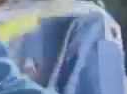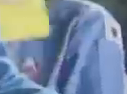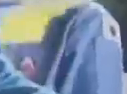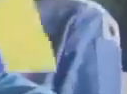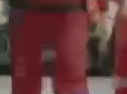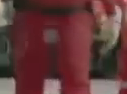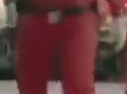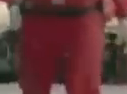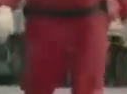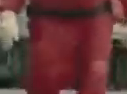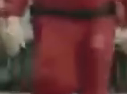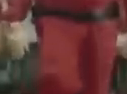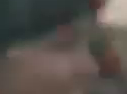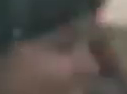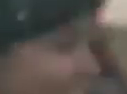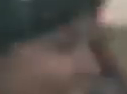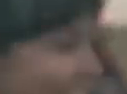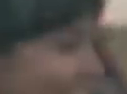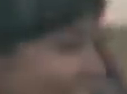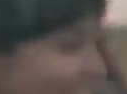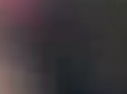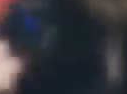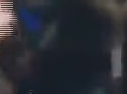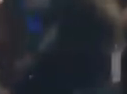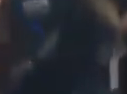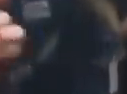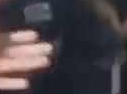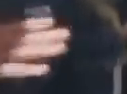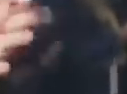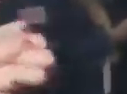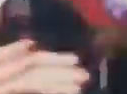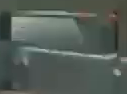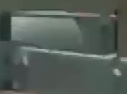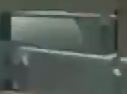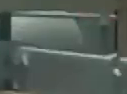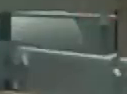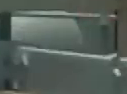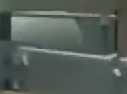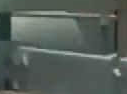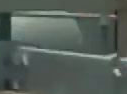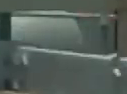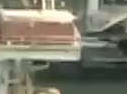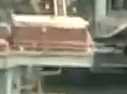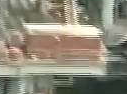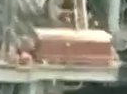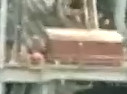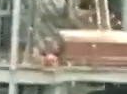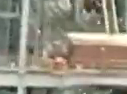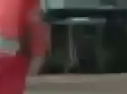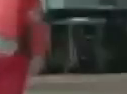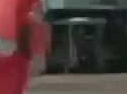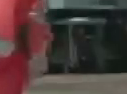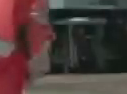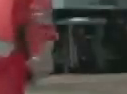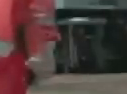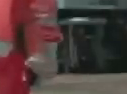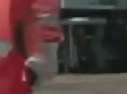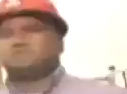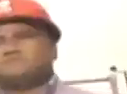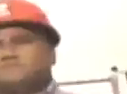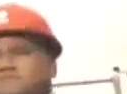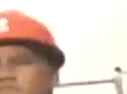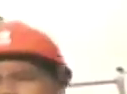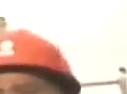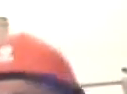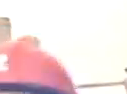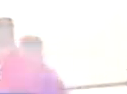la moral de los trabajadores y trabajadoras, hoy PDVSA está fulgurante, PDVSA está renaciendo.